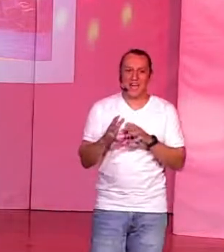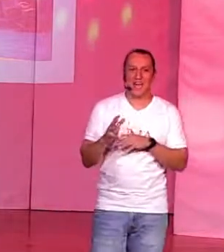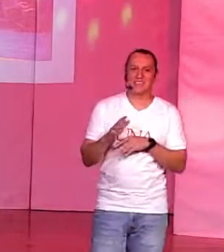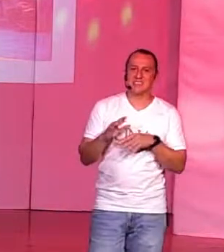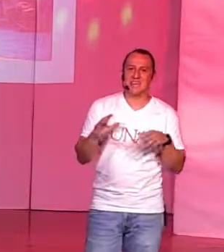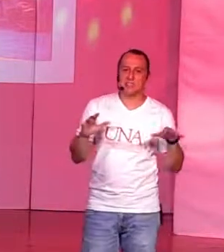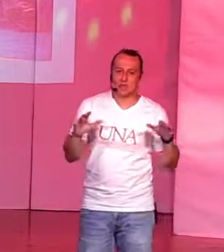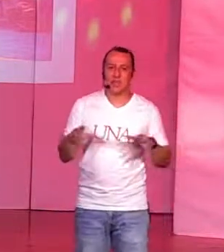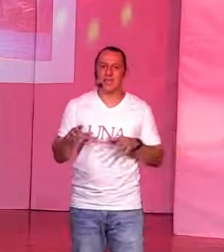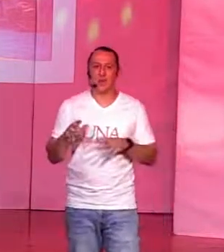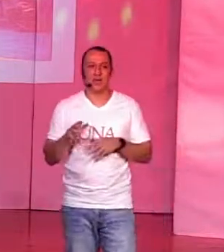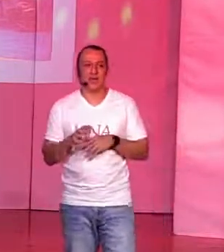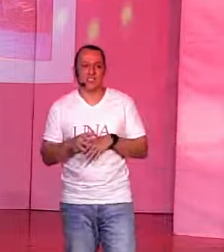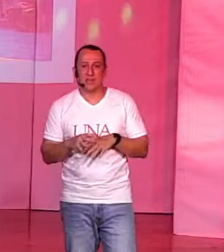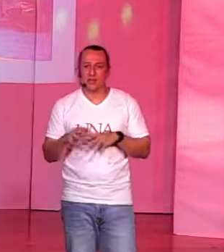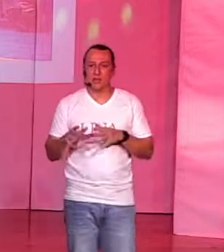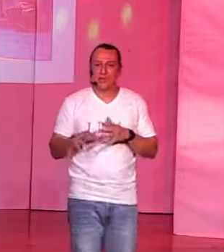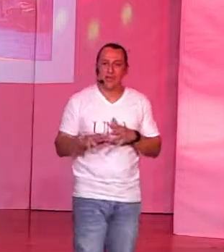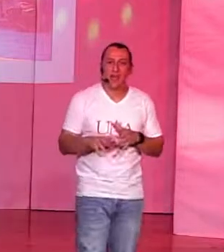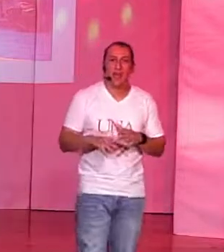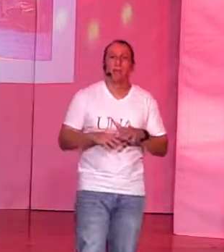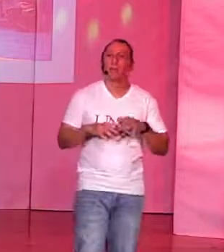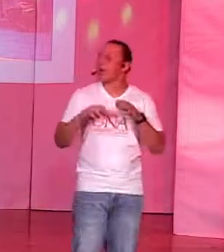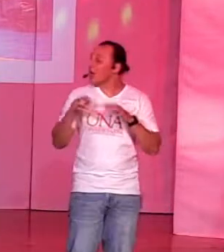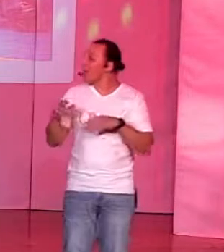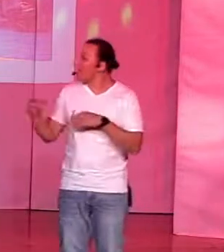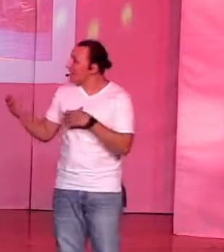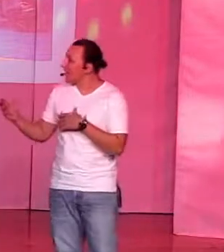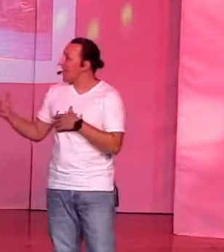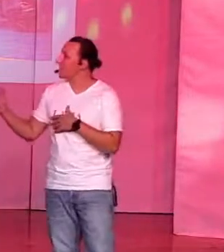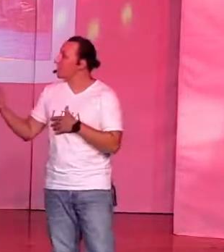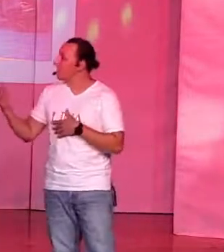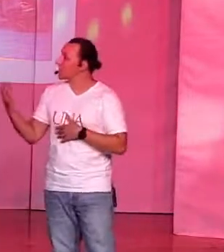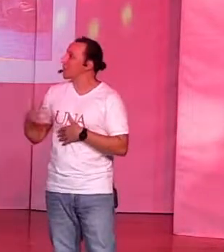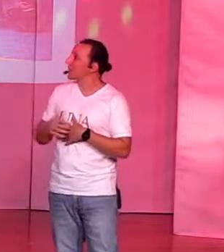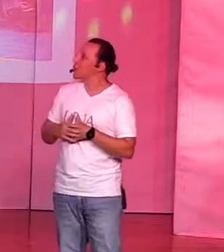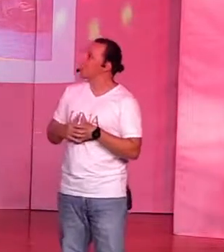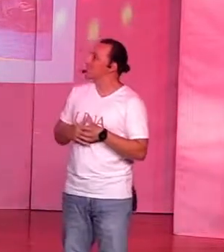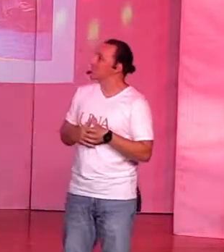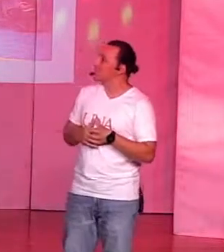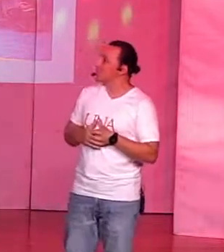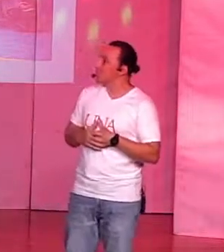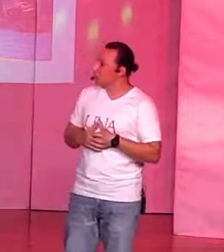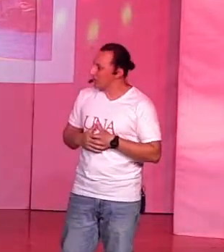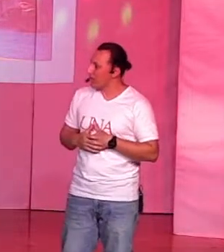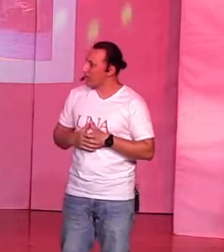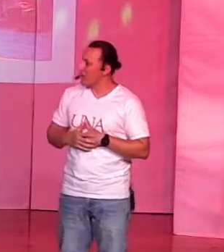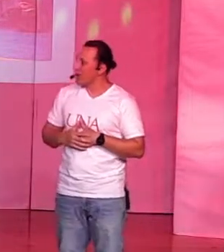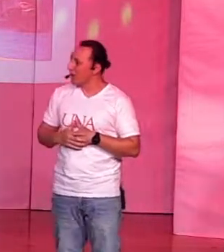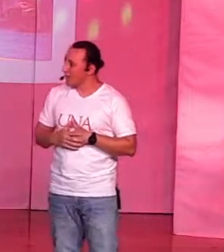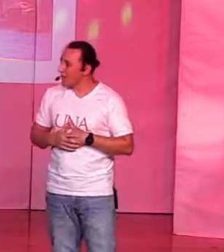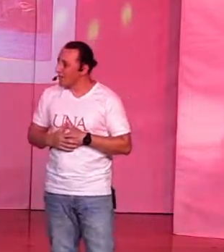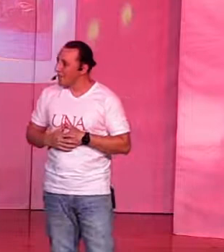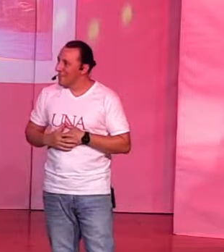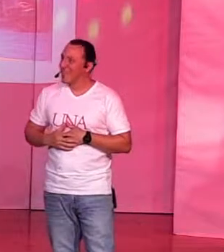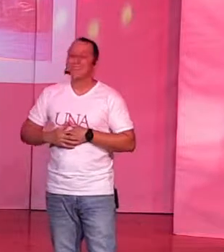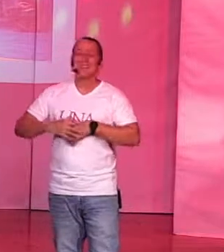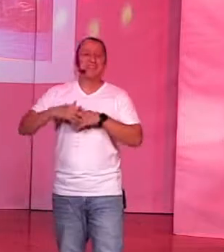esté cerca de las instalaciones de la Universidad Nacional, ¿sí?, puede venir al Departamento de Orientación y Psicología.